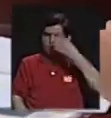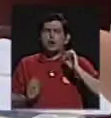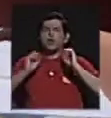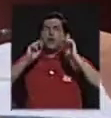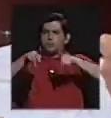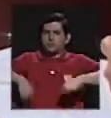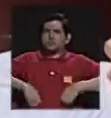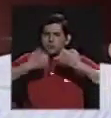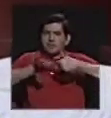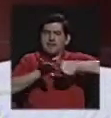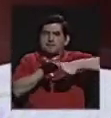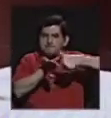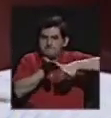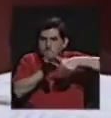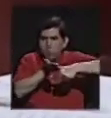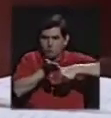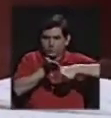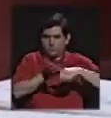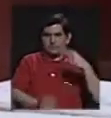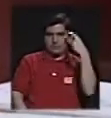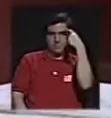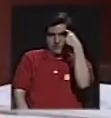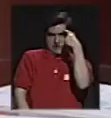para que el voto